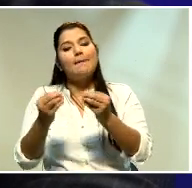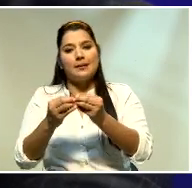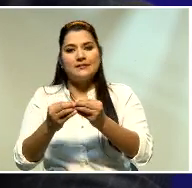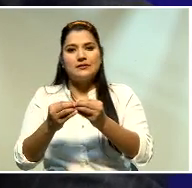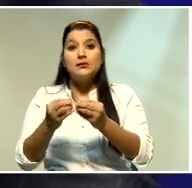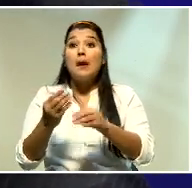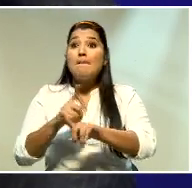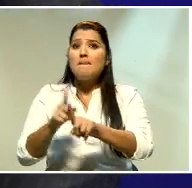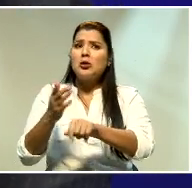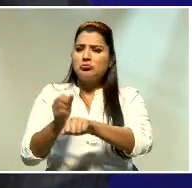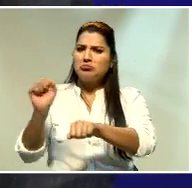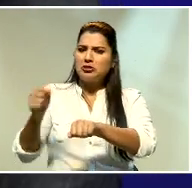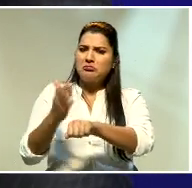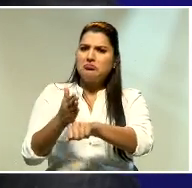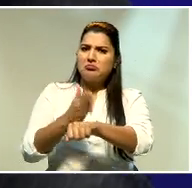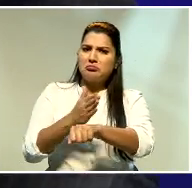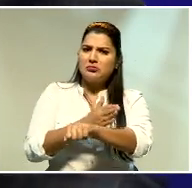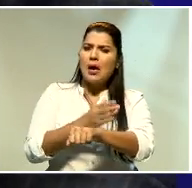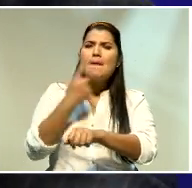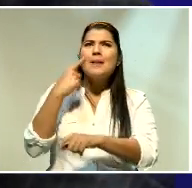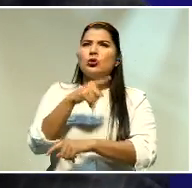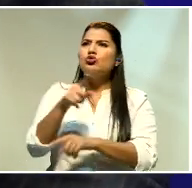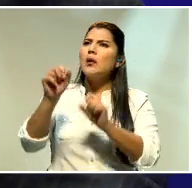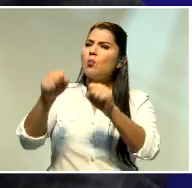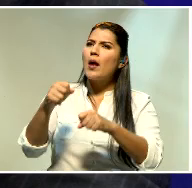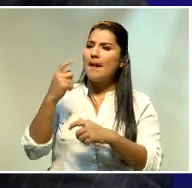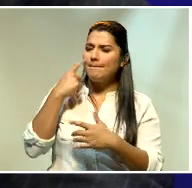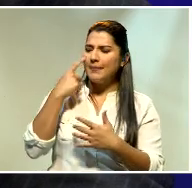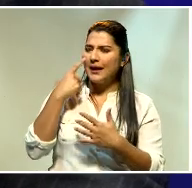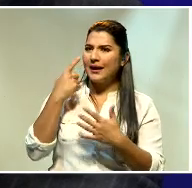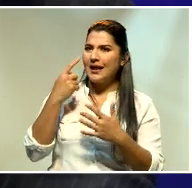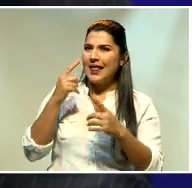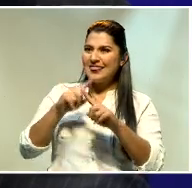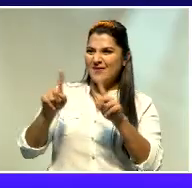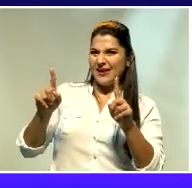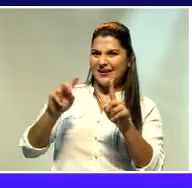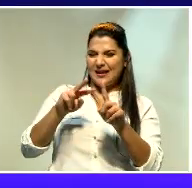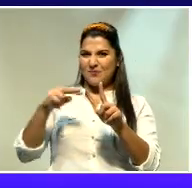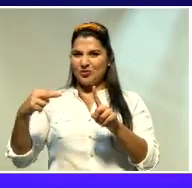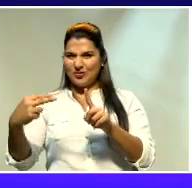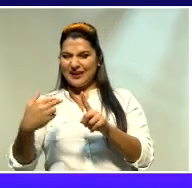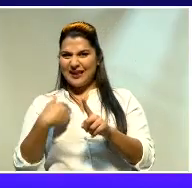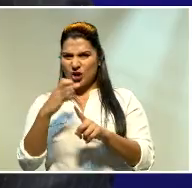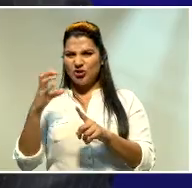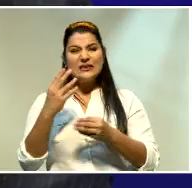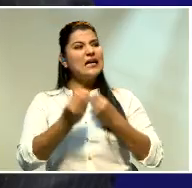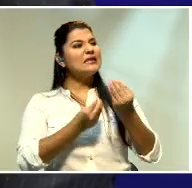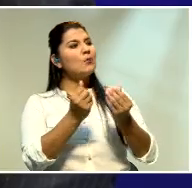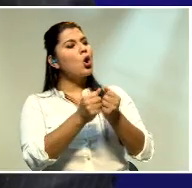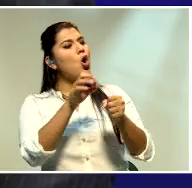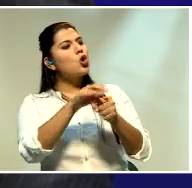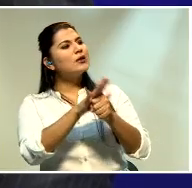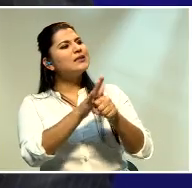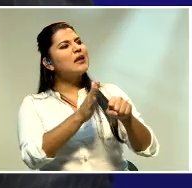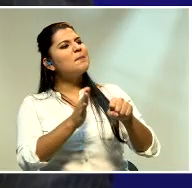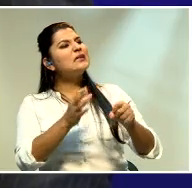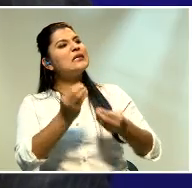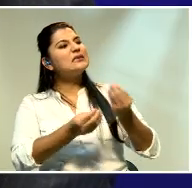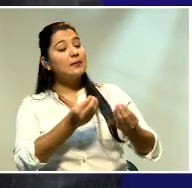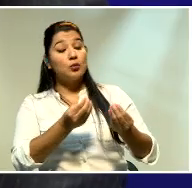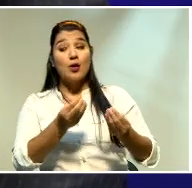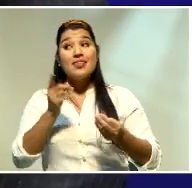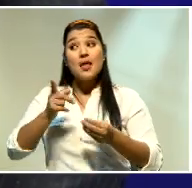ahí. Para que veamos las paradojas que tiene Costa Rica. Con el tema de la piña, ¿qué hacemos, presidente? El tema de la piña tenemos, creo yo,